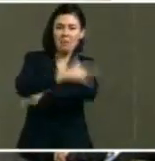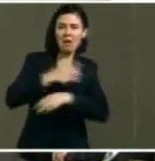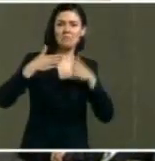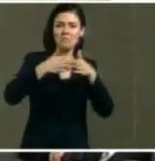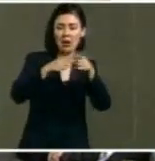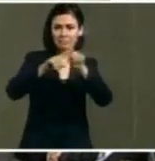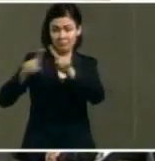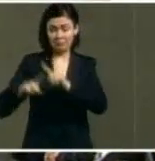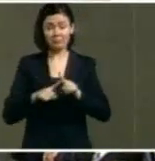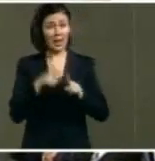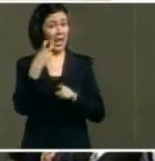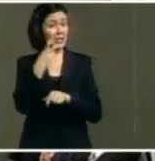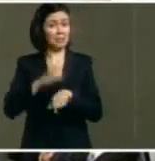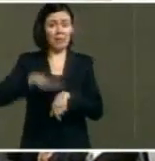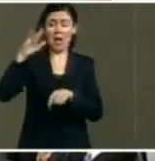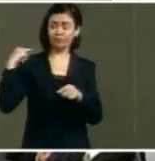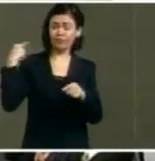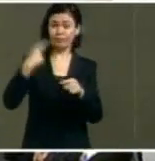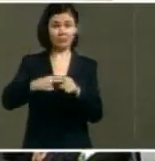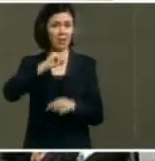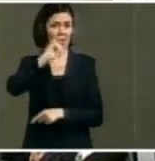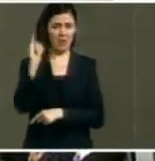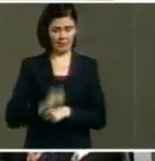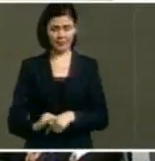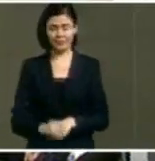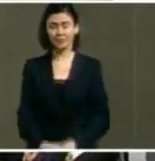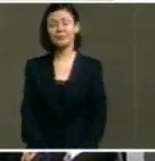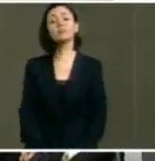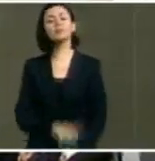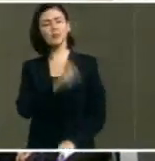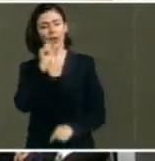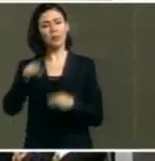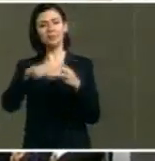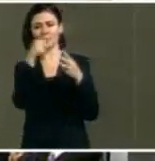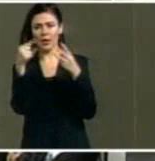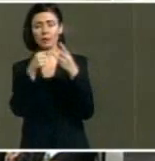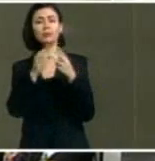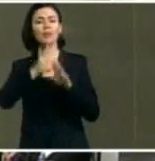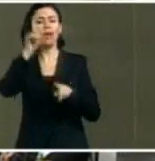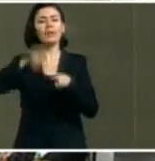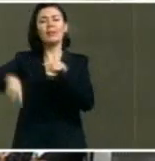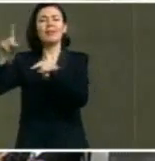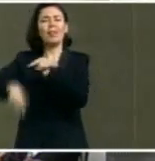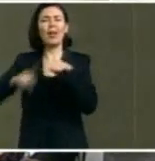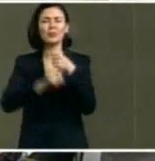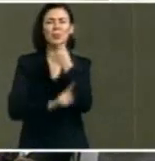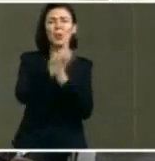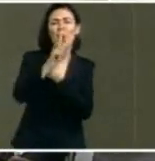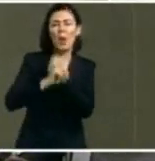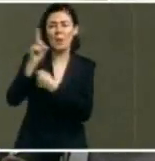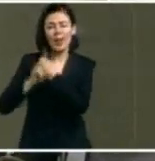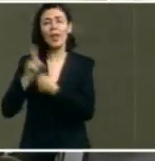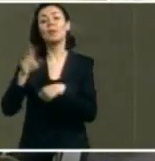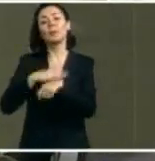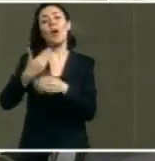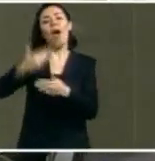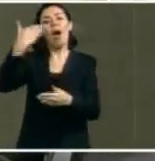registro. Tercero, hemos quitado trabas burocráticas a emprendedores.